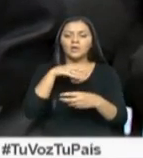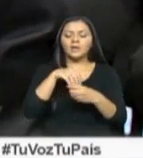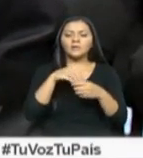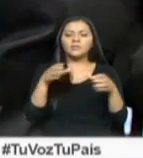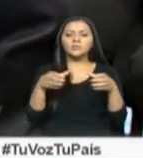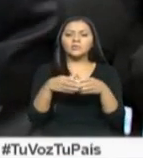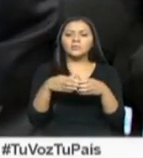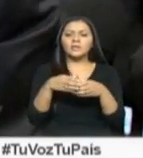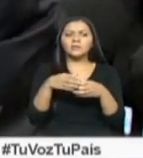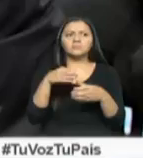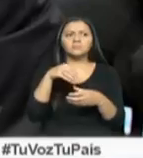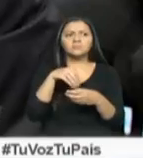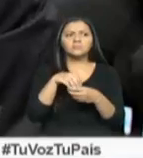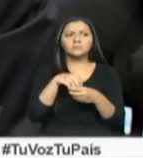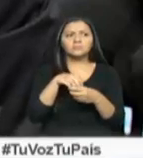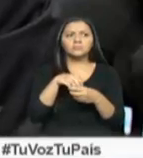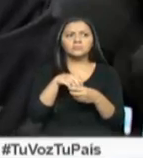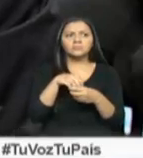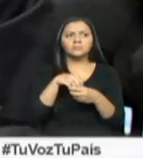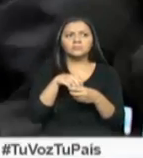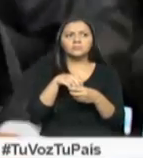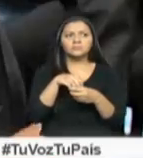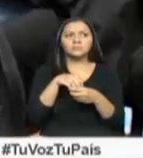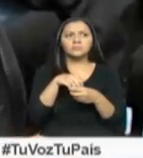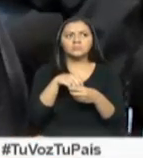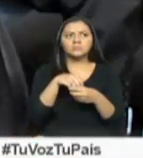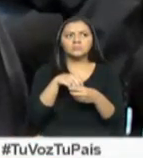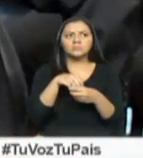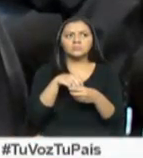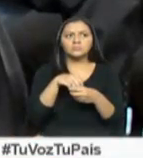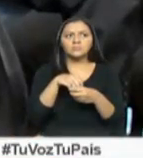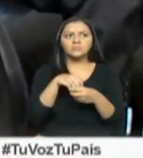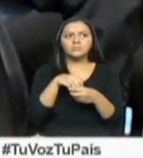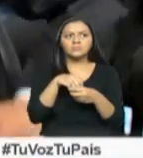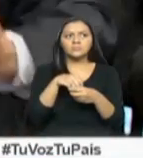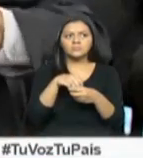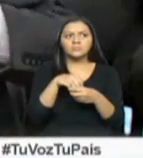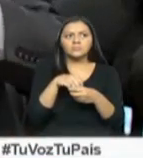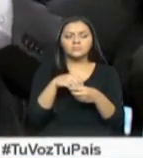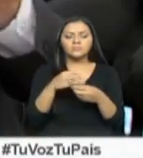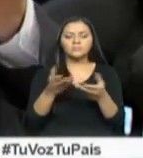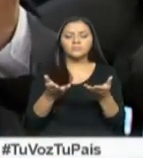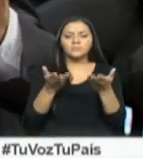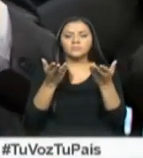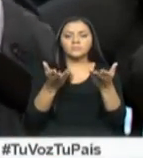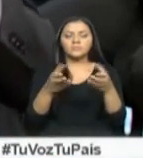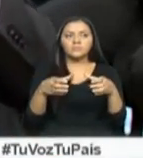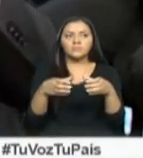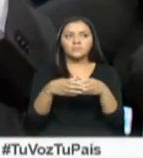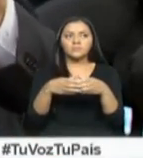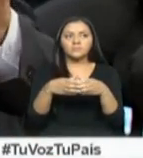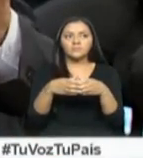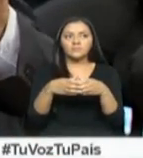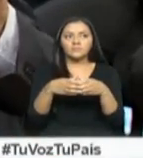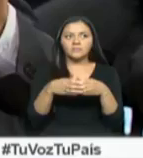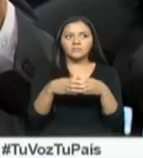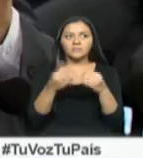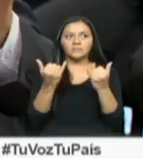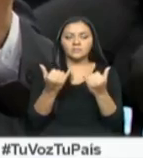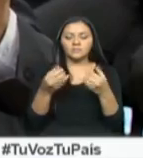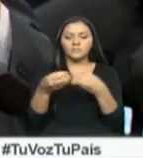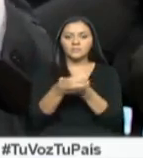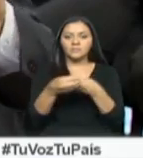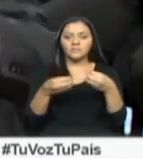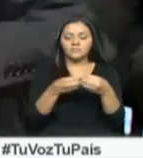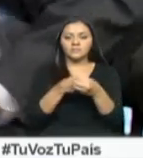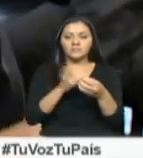¿no? ¿Dónde se entregaba antes? Se entregaba en las gobernaciones. Yo creo que ahora, como Registro Civil, dado que tenemos agencias en la mayor cantidad